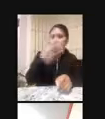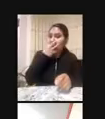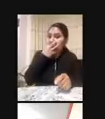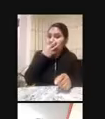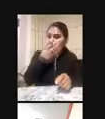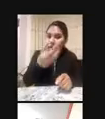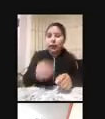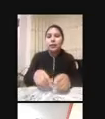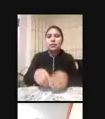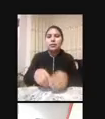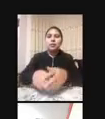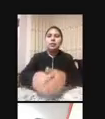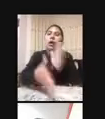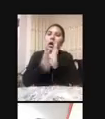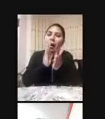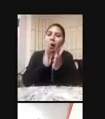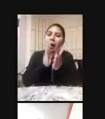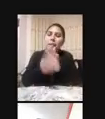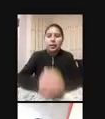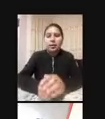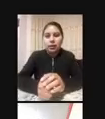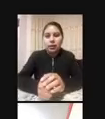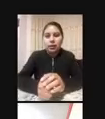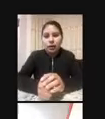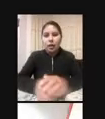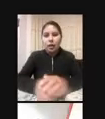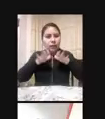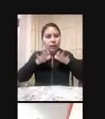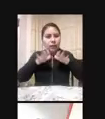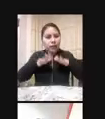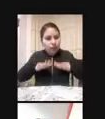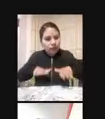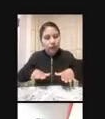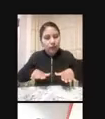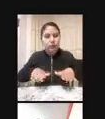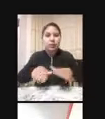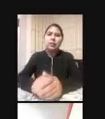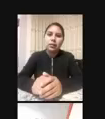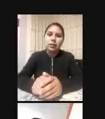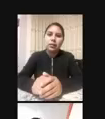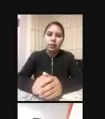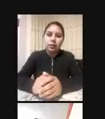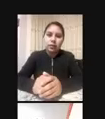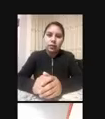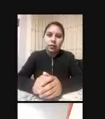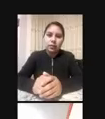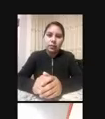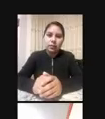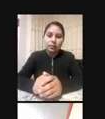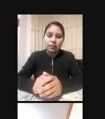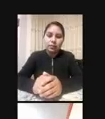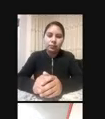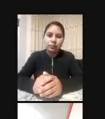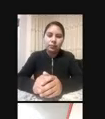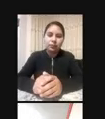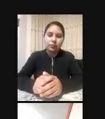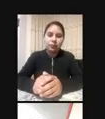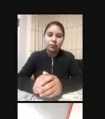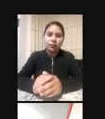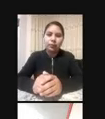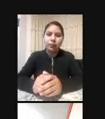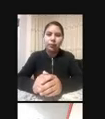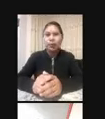puede ser que tenga 5 años, entonces dejamos 5 minutitos al niño ahí para que nos acercamos, nos ponemos al nivel del niño